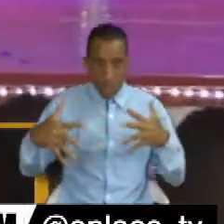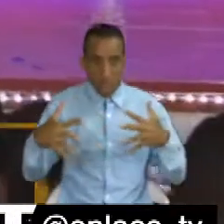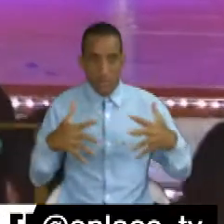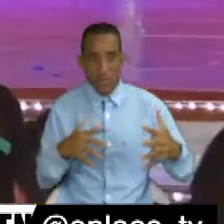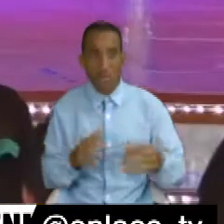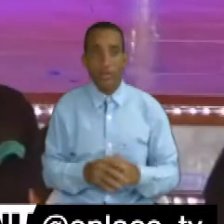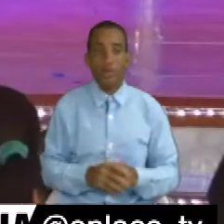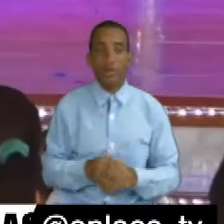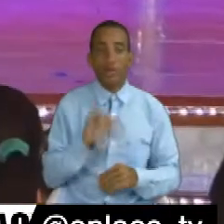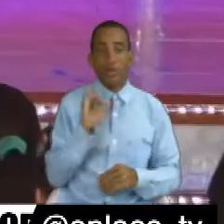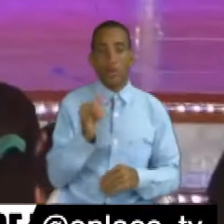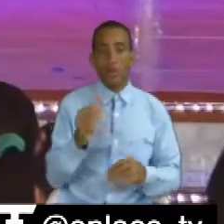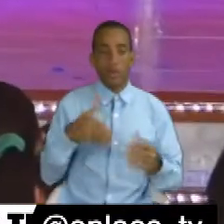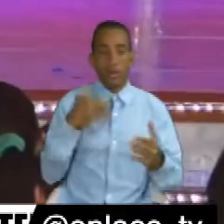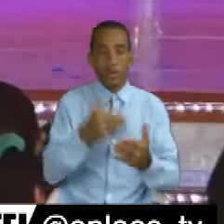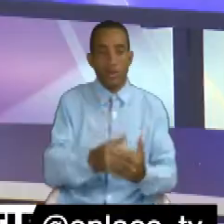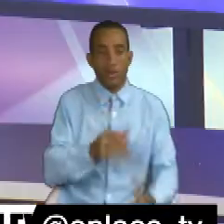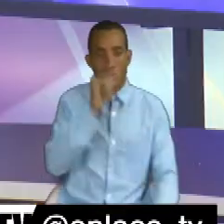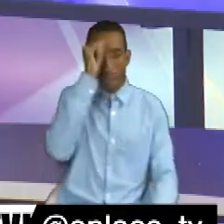de jueves a domingo.